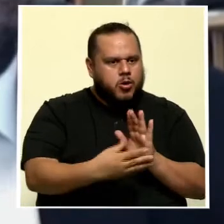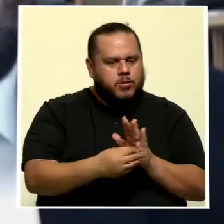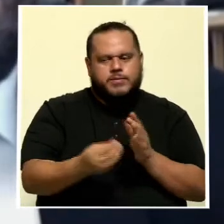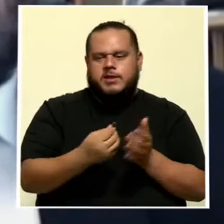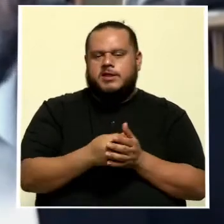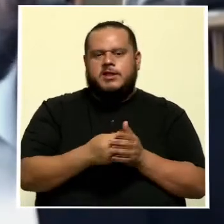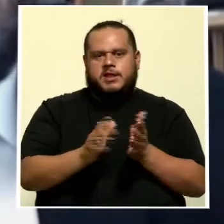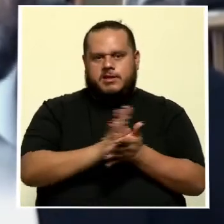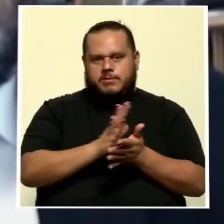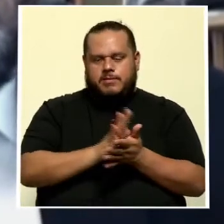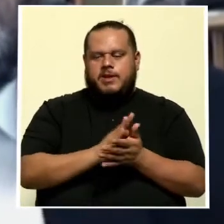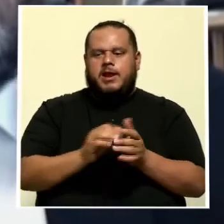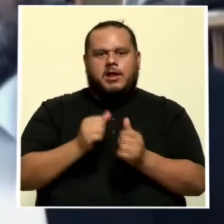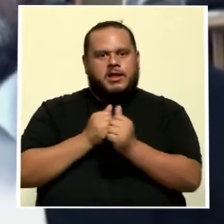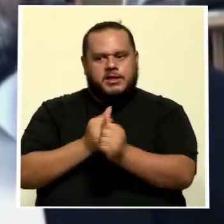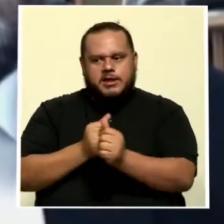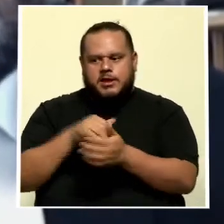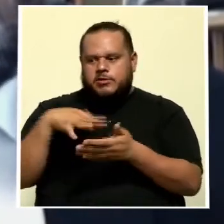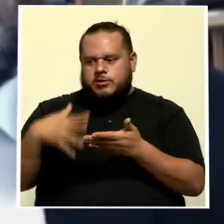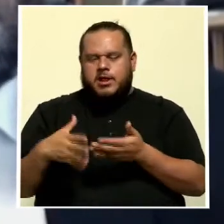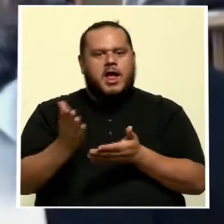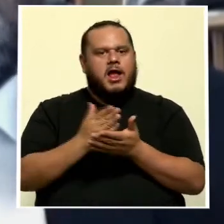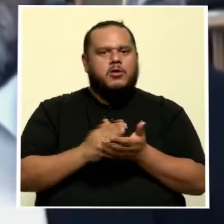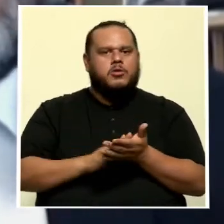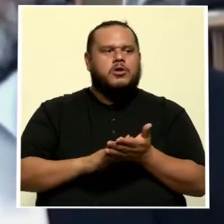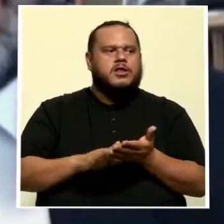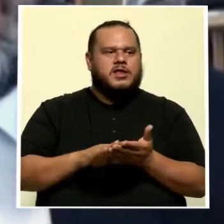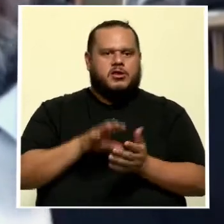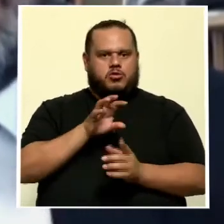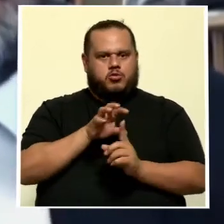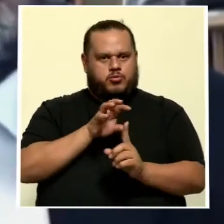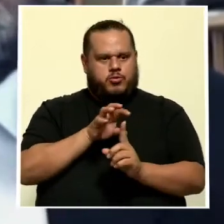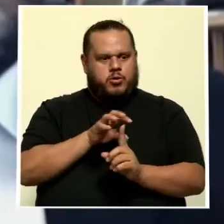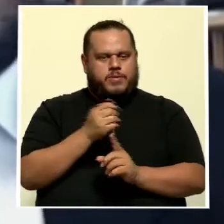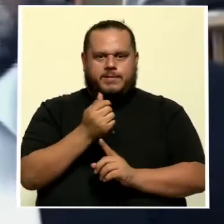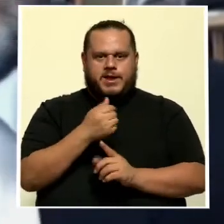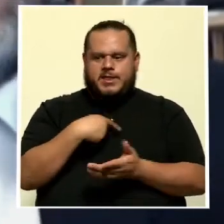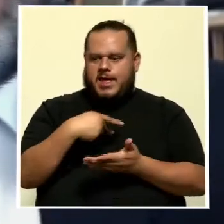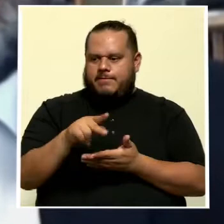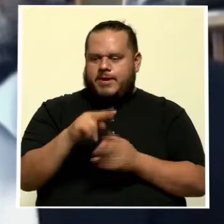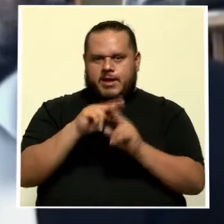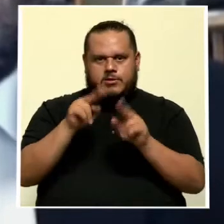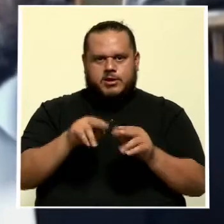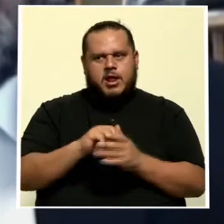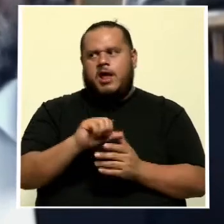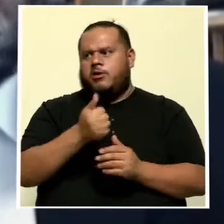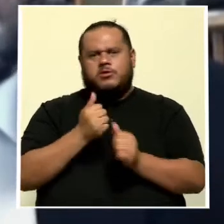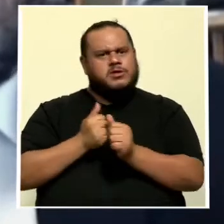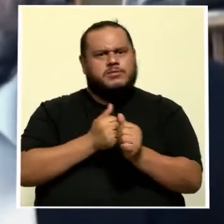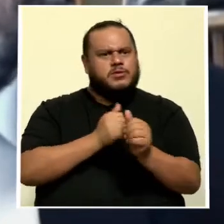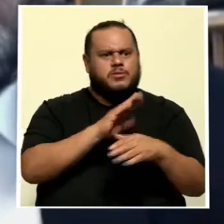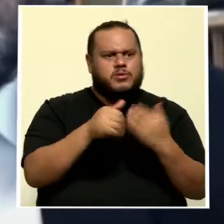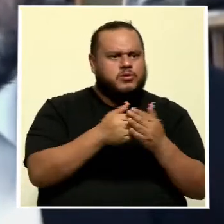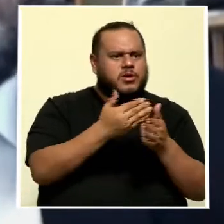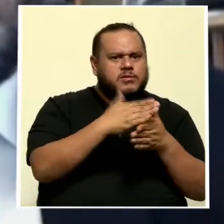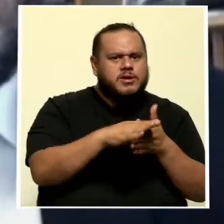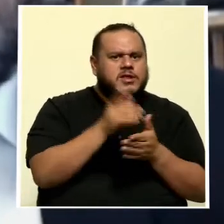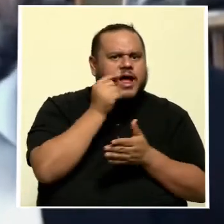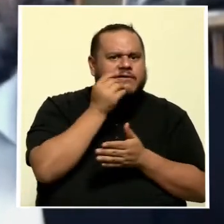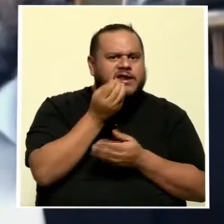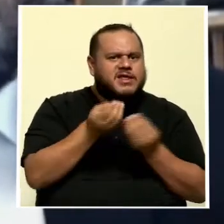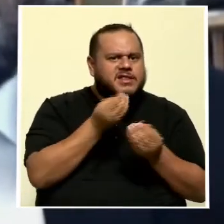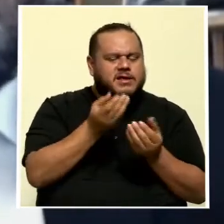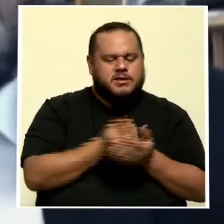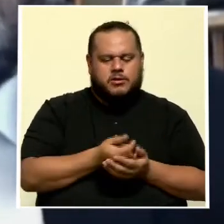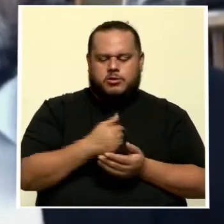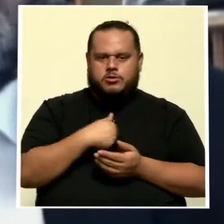los estudiantes. Algunos de su propio peculio han pagado el internet, otros los han perseguido por todas partes a ver qué hacen.